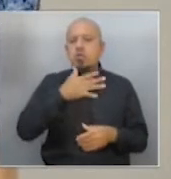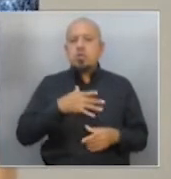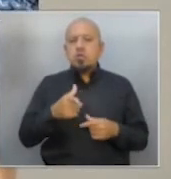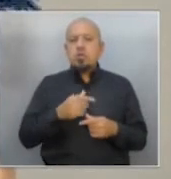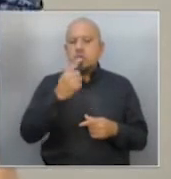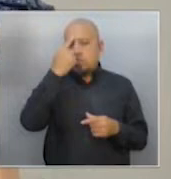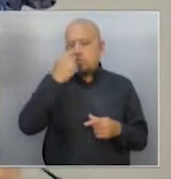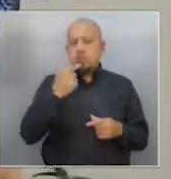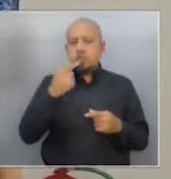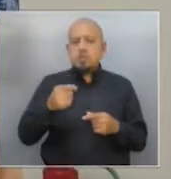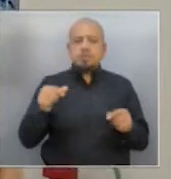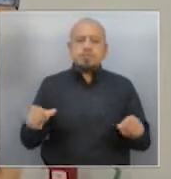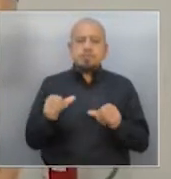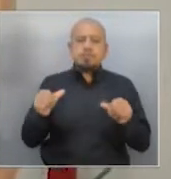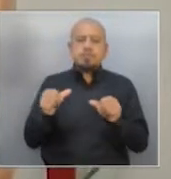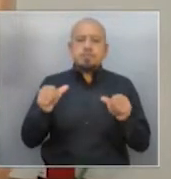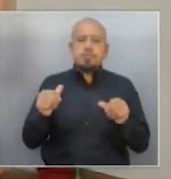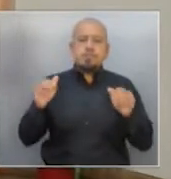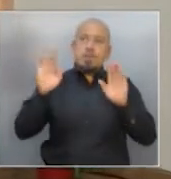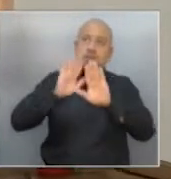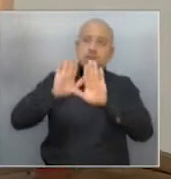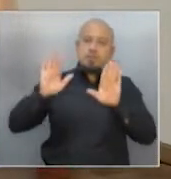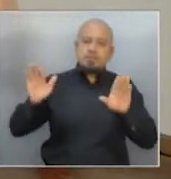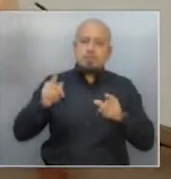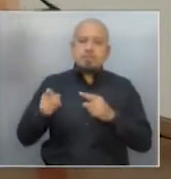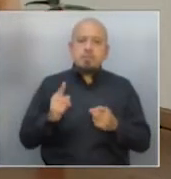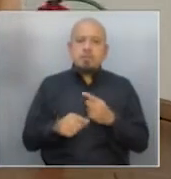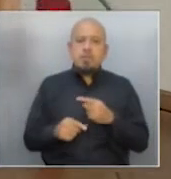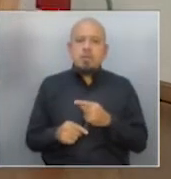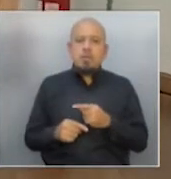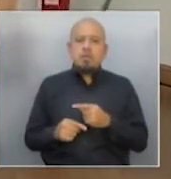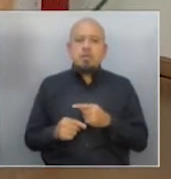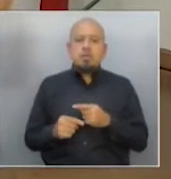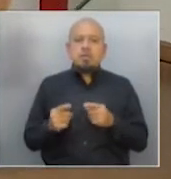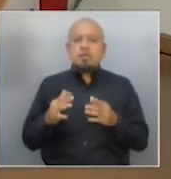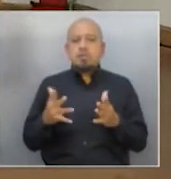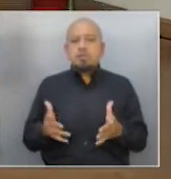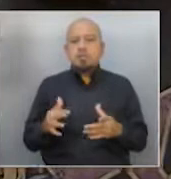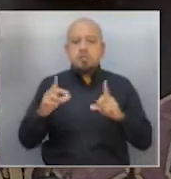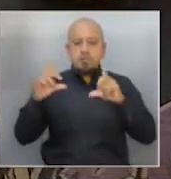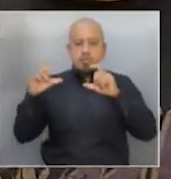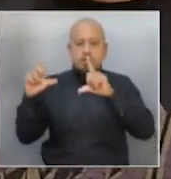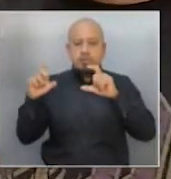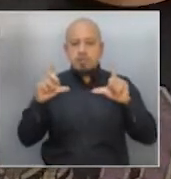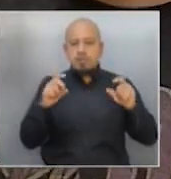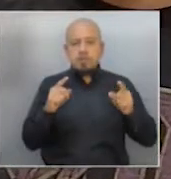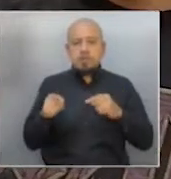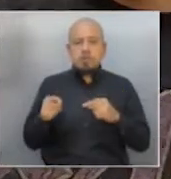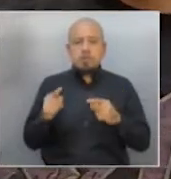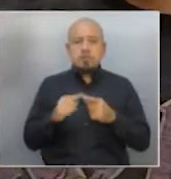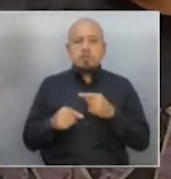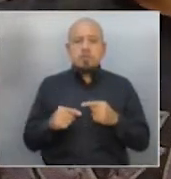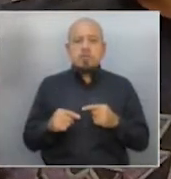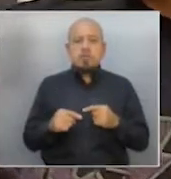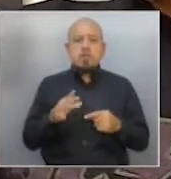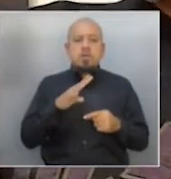por ejemplo, estos patrones visuales que estamos viendo, que parten de fragmentos de las fotos o de los escaneos de las pelusas y